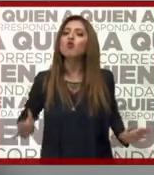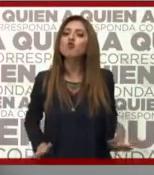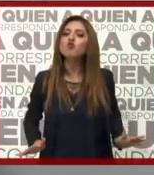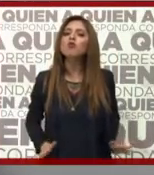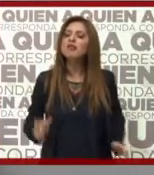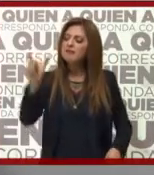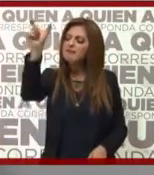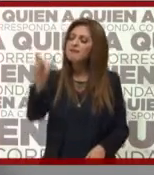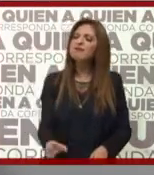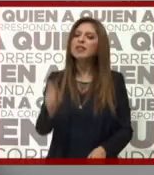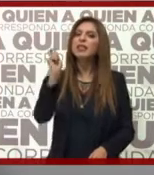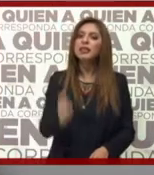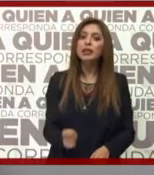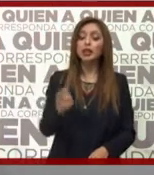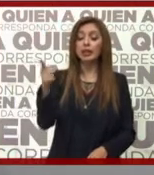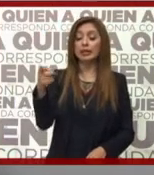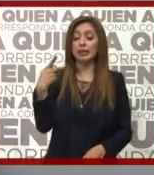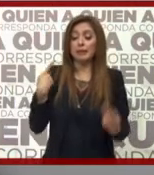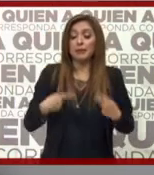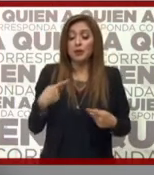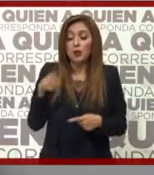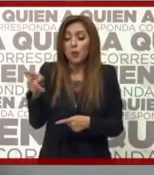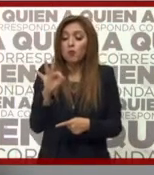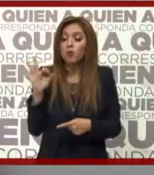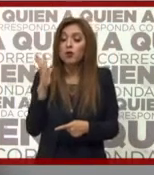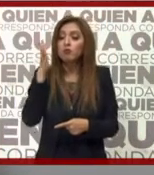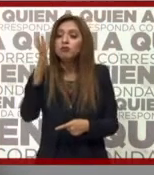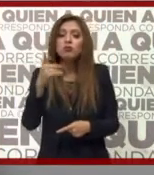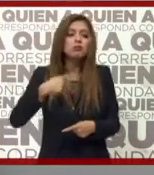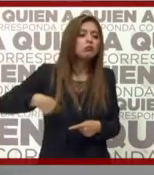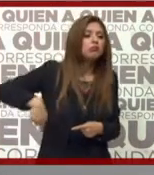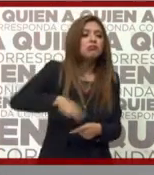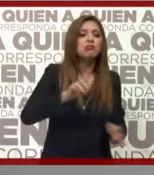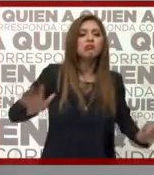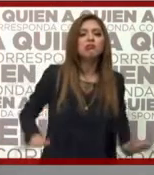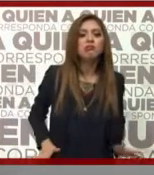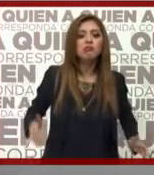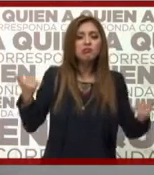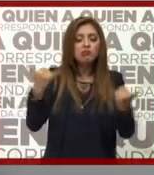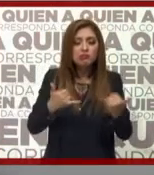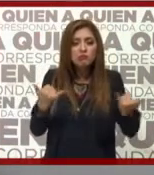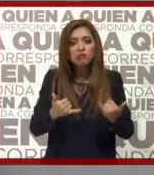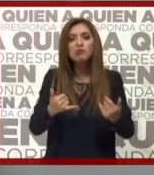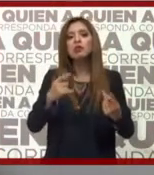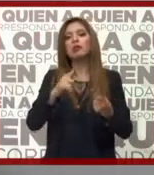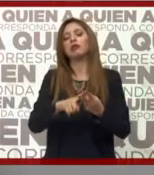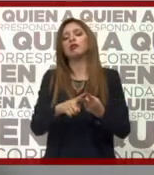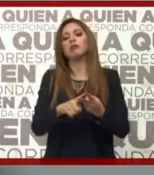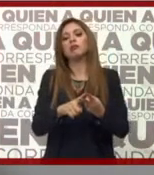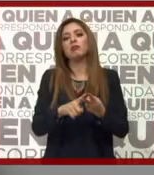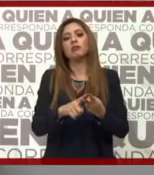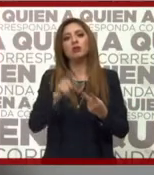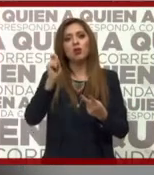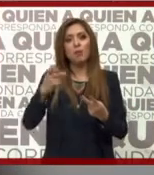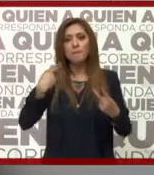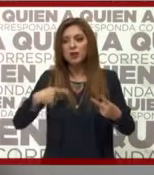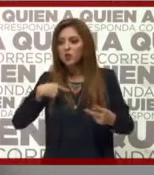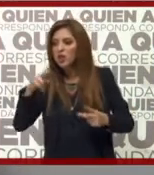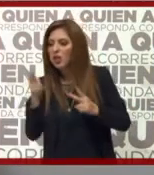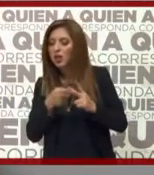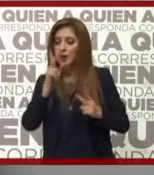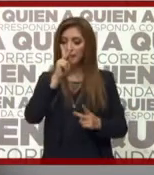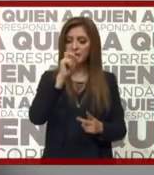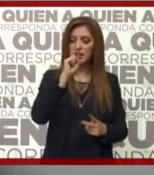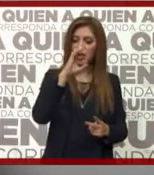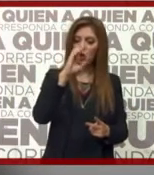antecedente del posible trastorno antisocial de la conducta es el antecedente el posible psicópata sociópata